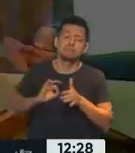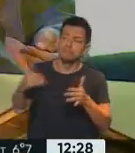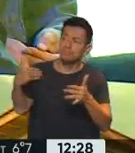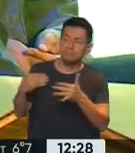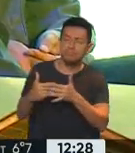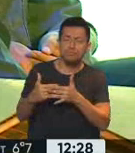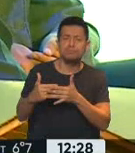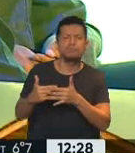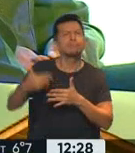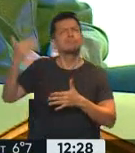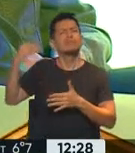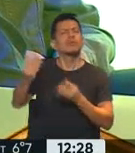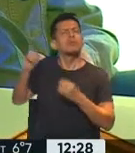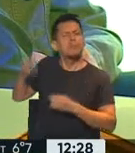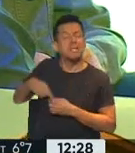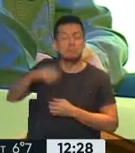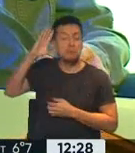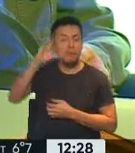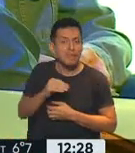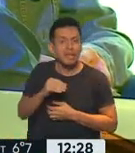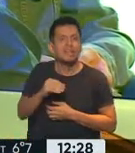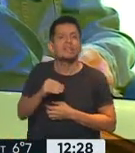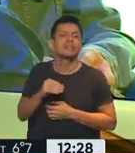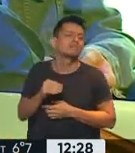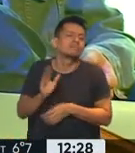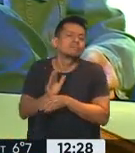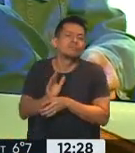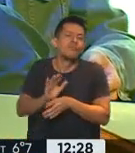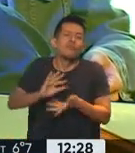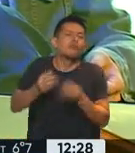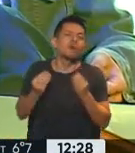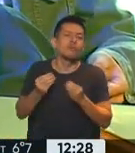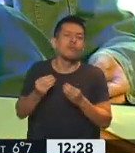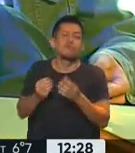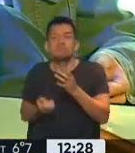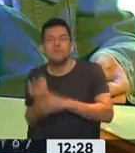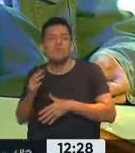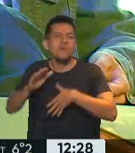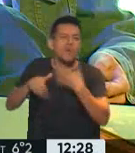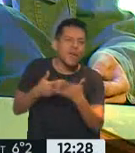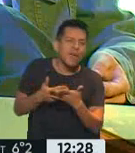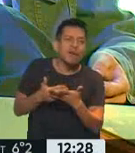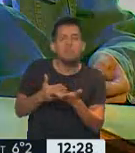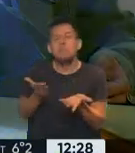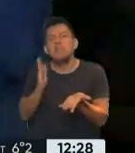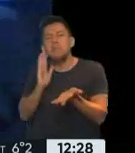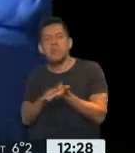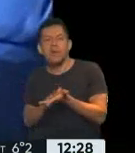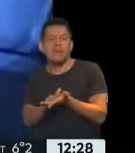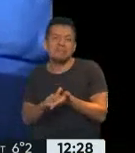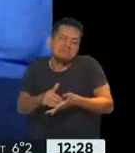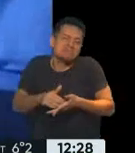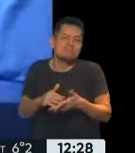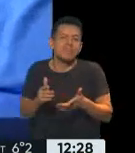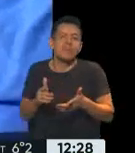qué, ¿no? ¿Por qué empezó todo esto? Y la realidad es que todo esto empezó como un juego, un acercamiento recontra amateur y lúdico de a ver si podíamos